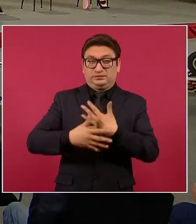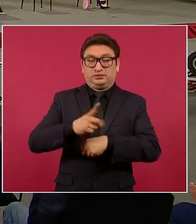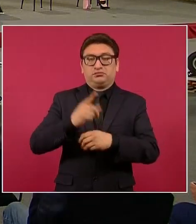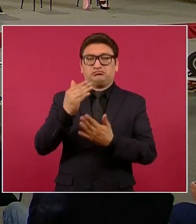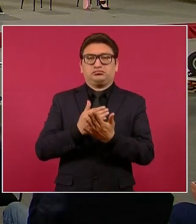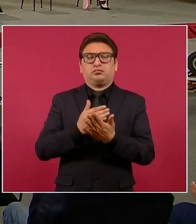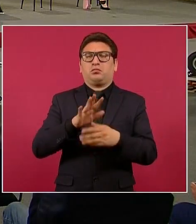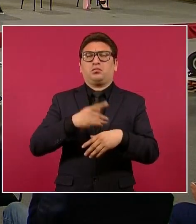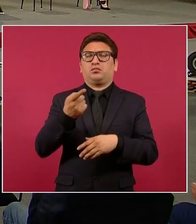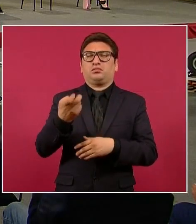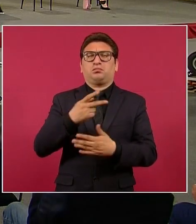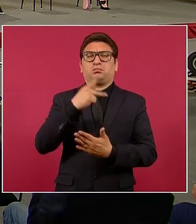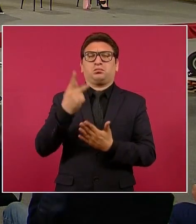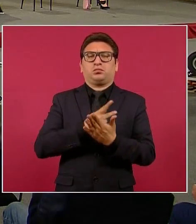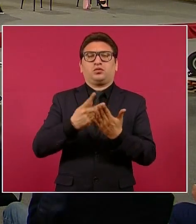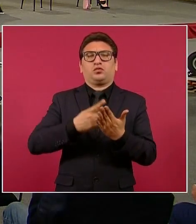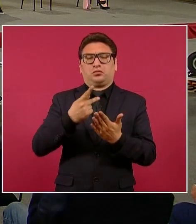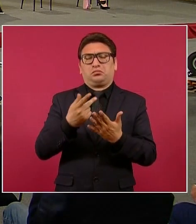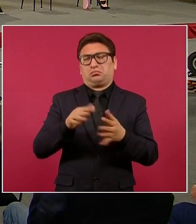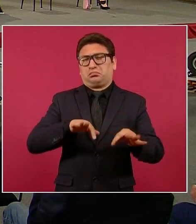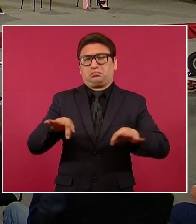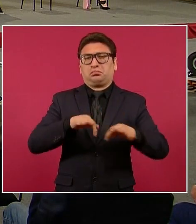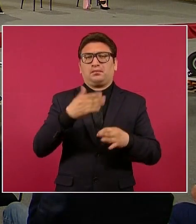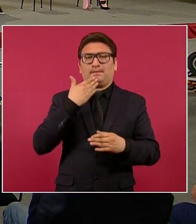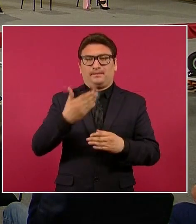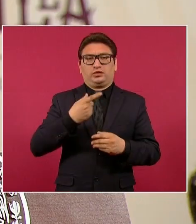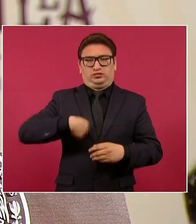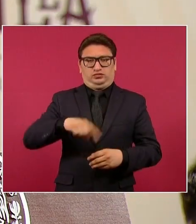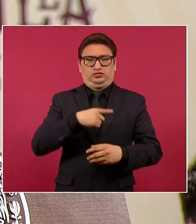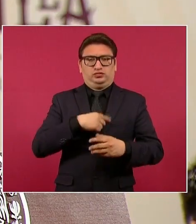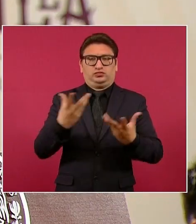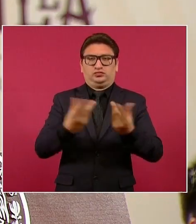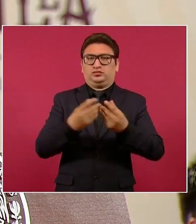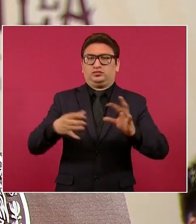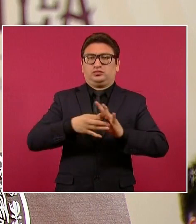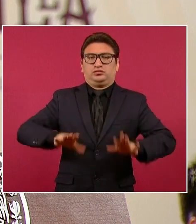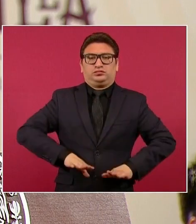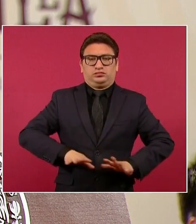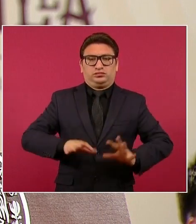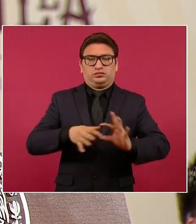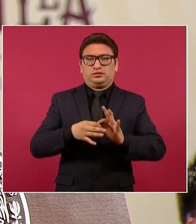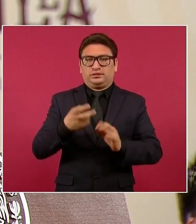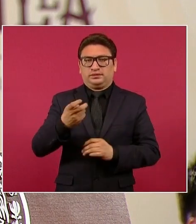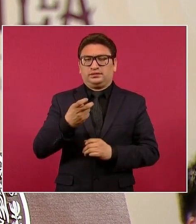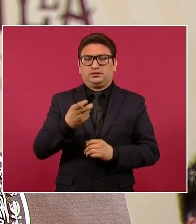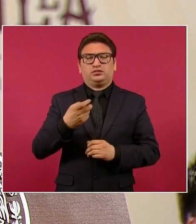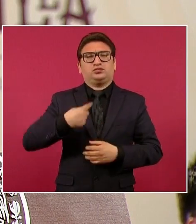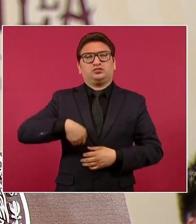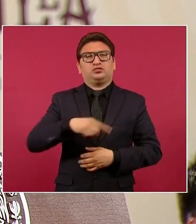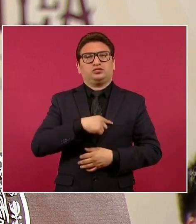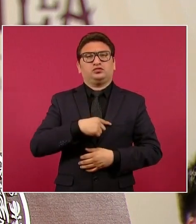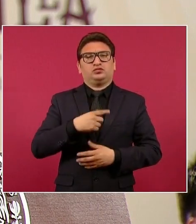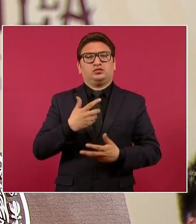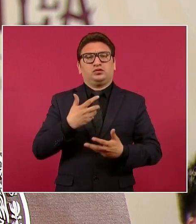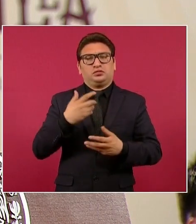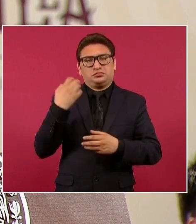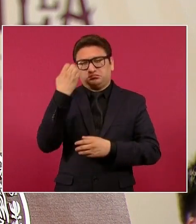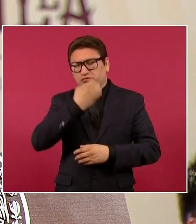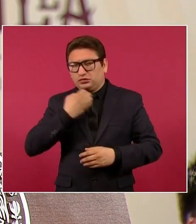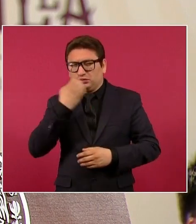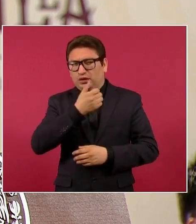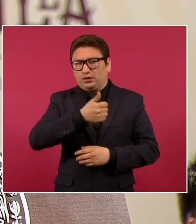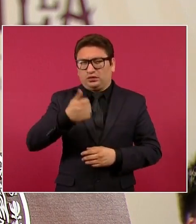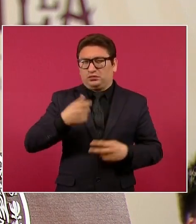está trabajando muy bien, lo llamamos solución a la medida, pago piso. Estamos haciendo una serie de estudios